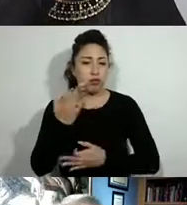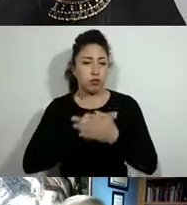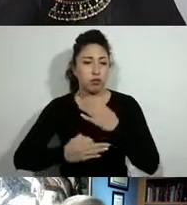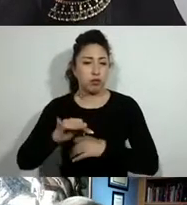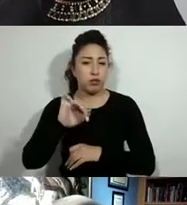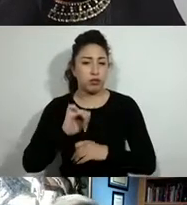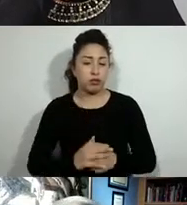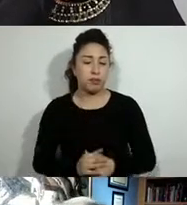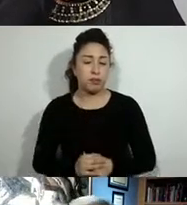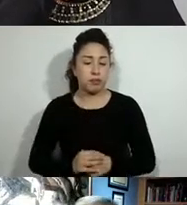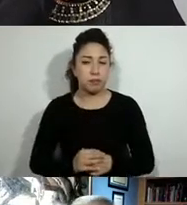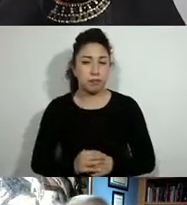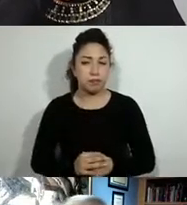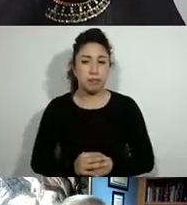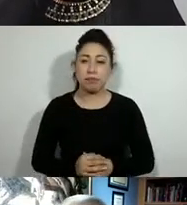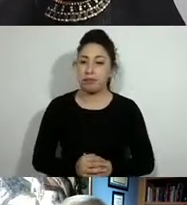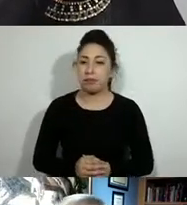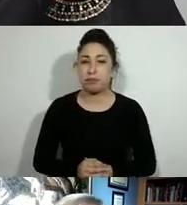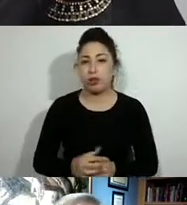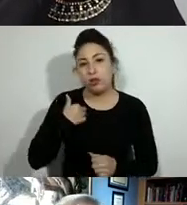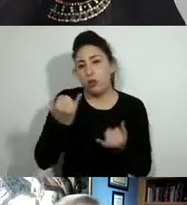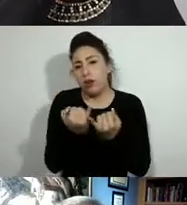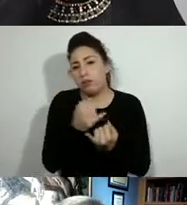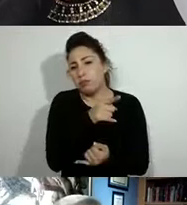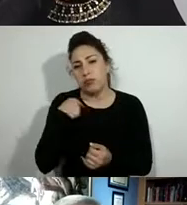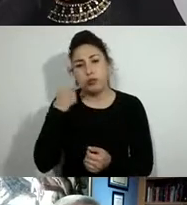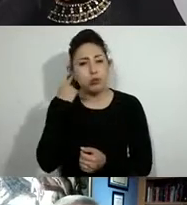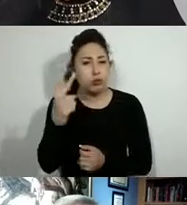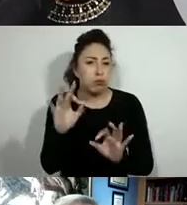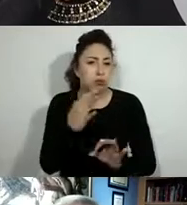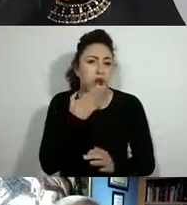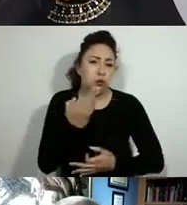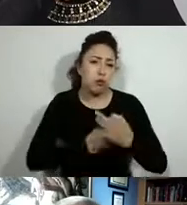se escuchan bien, yo escucho bien a todos, a todas.